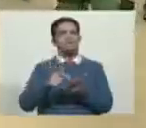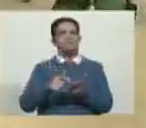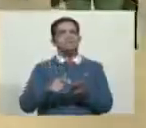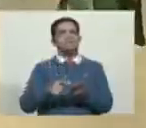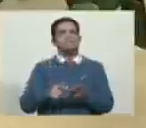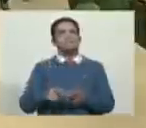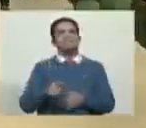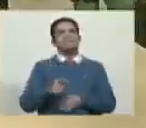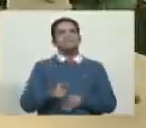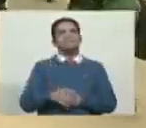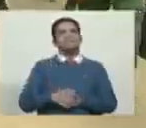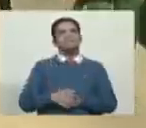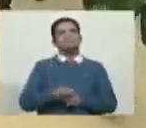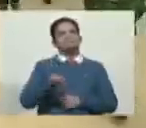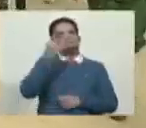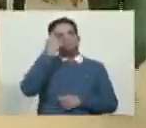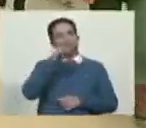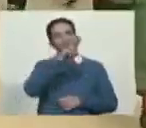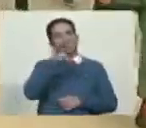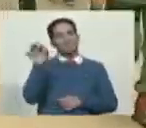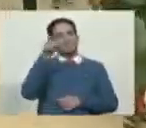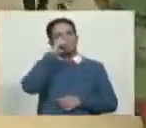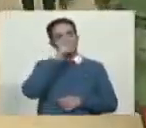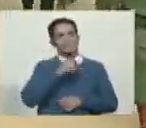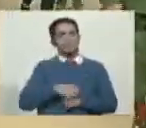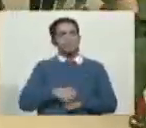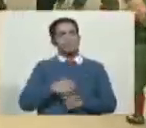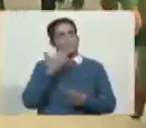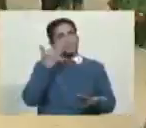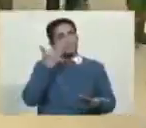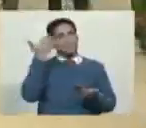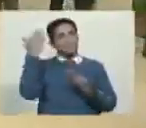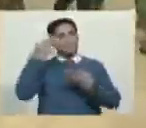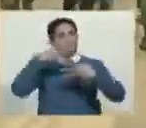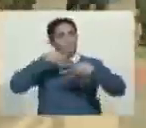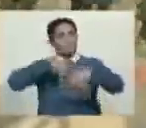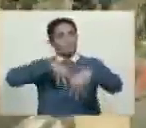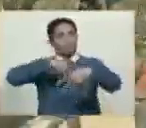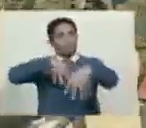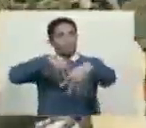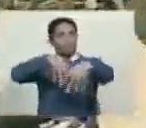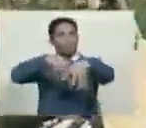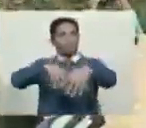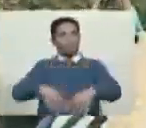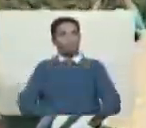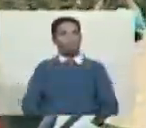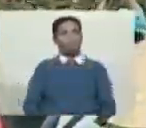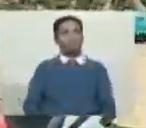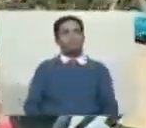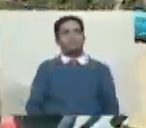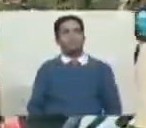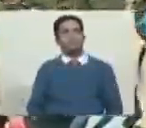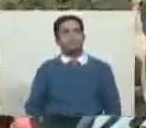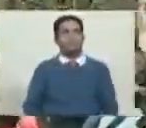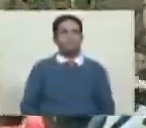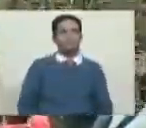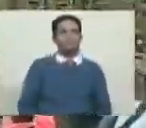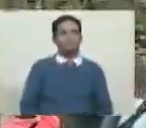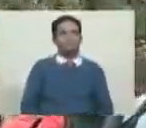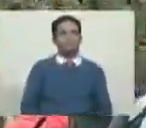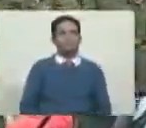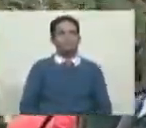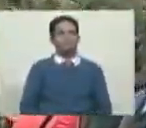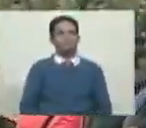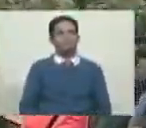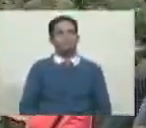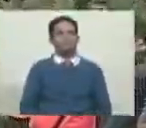independencia política y paz. Allí vemos el recorrido en compañía del alto mando militar, el comandante